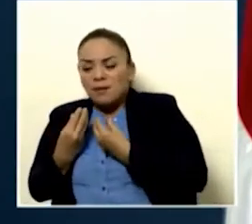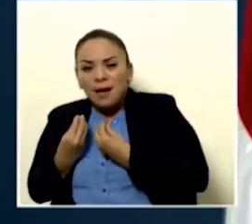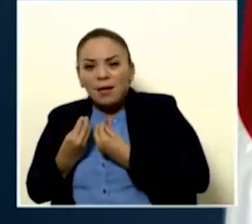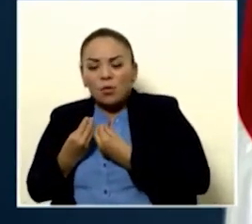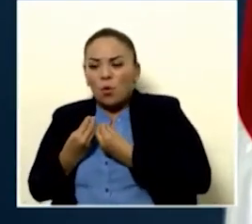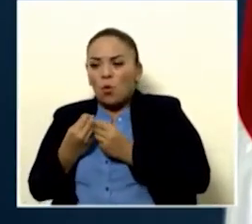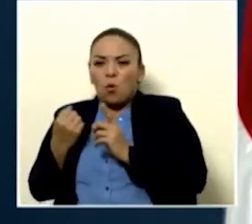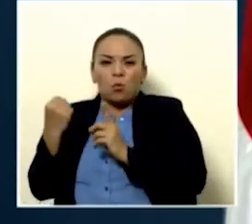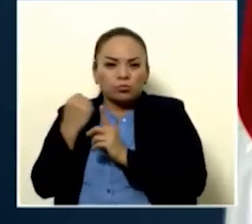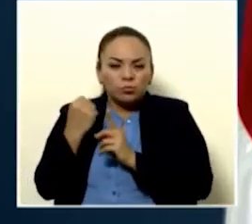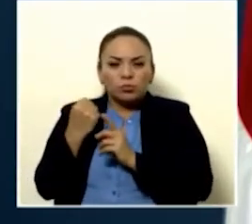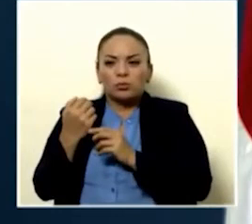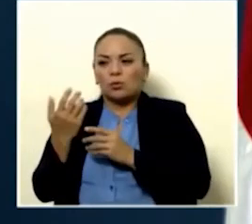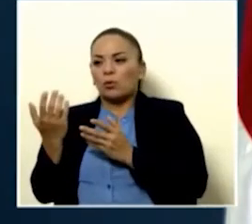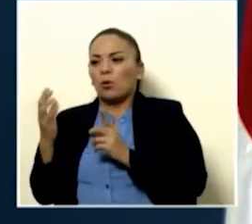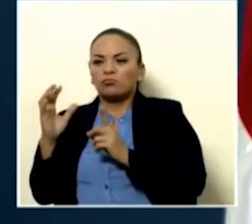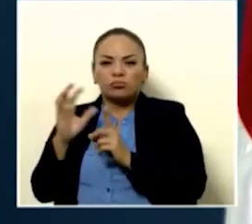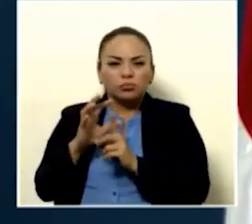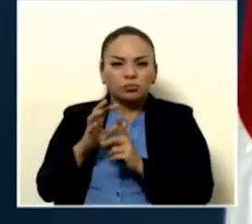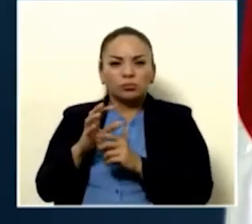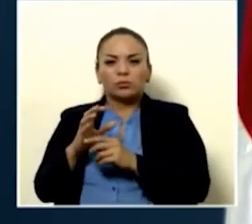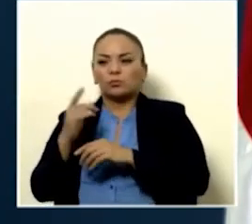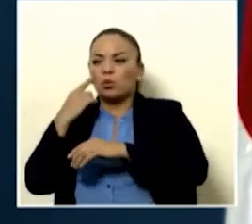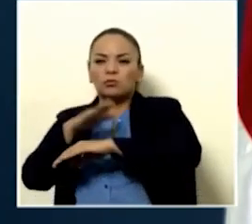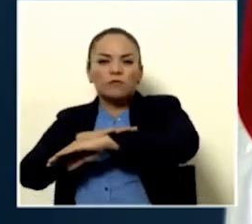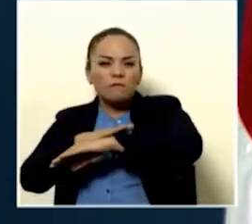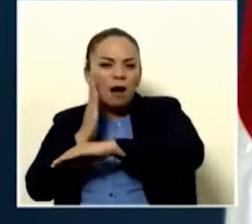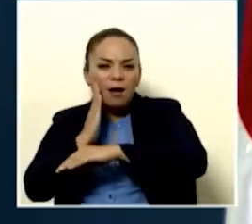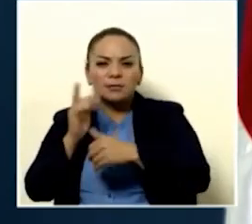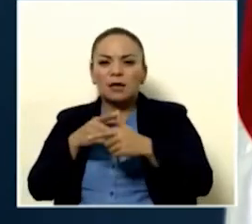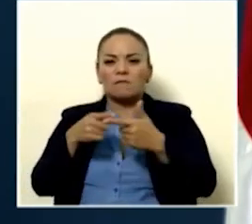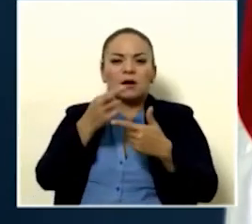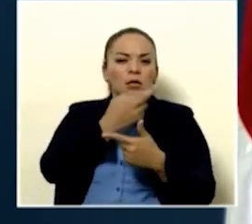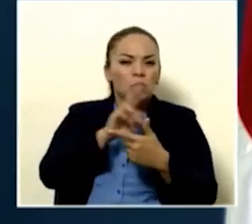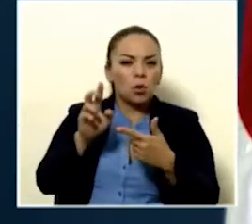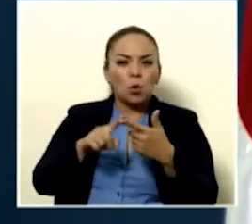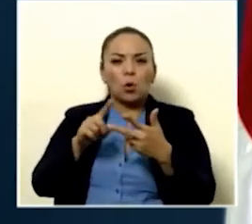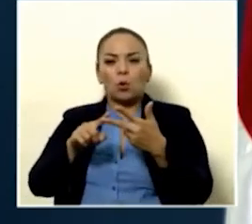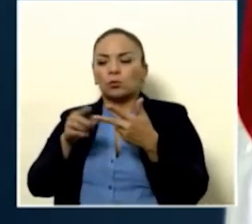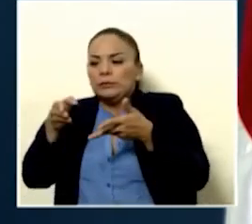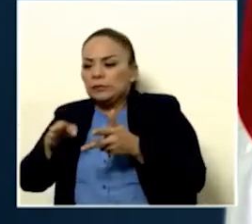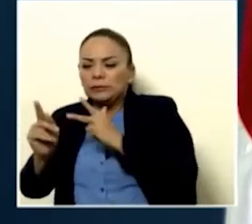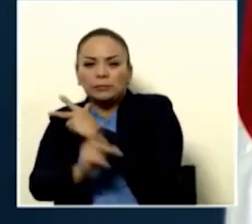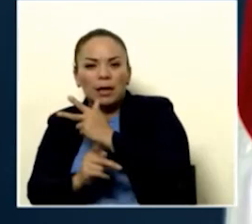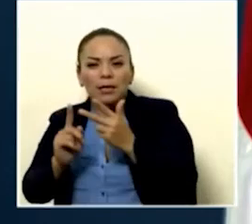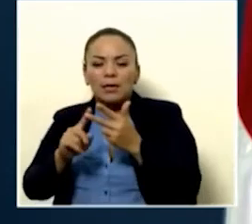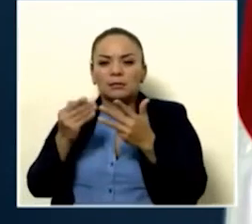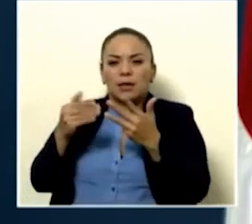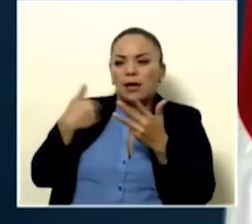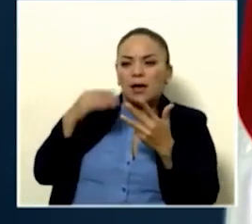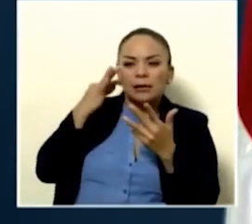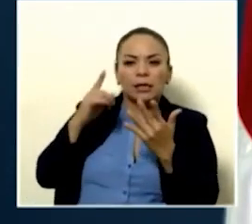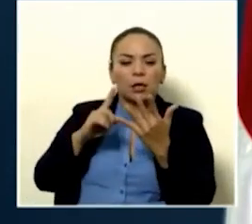perseguido por motivos de raza, religión, nacionalidad, género,